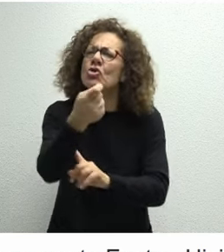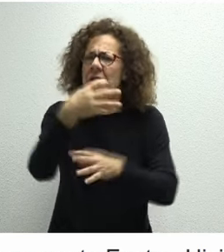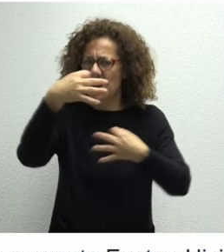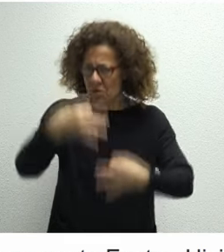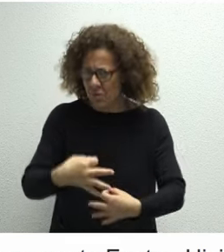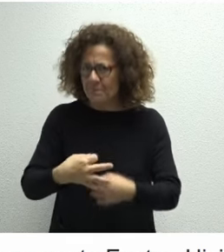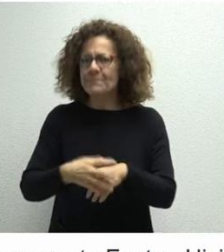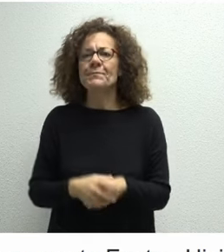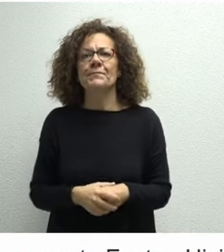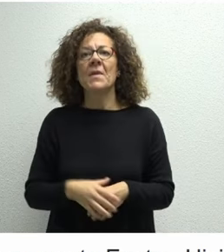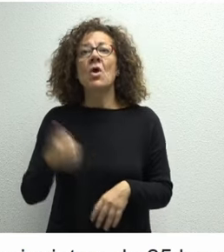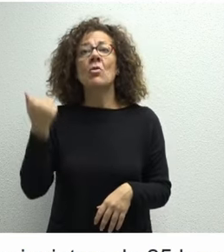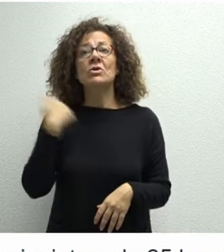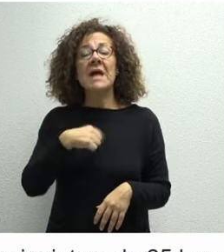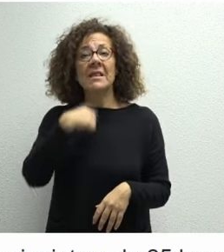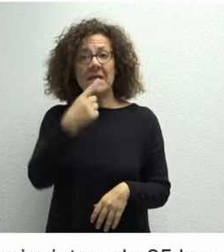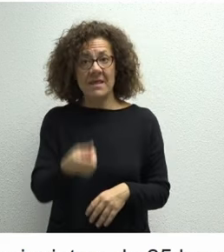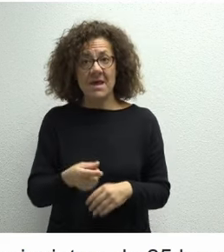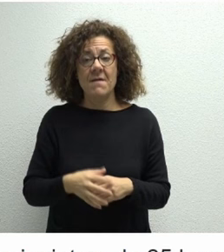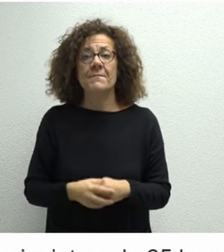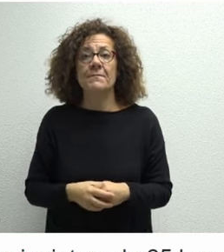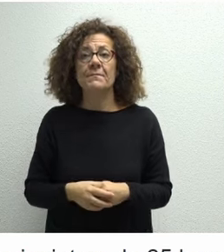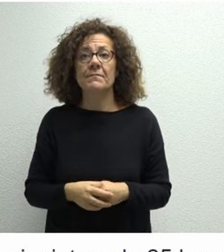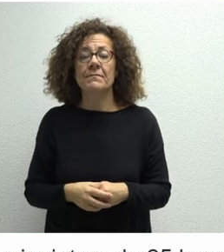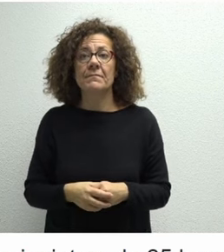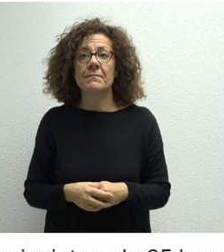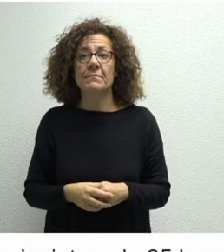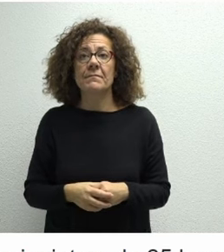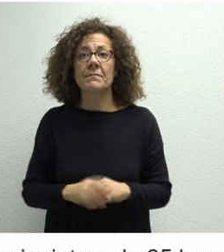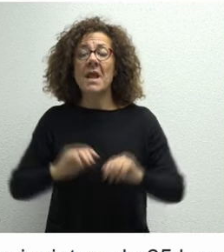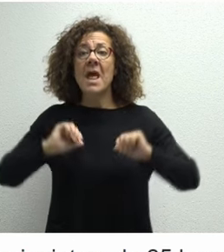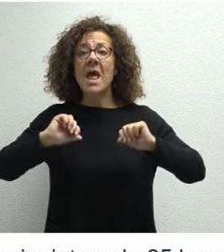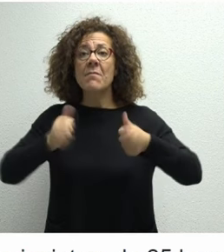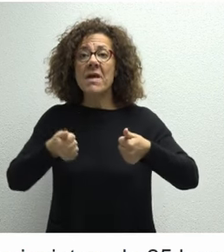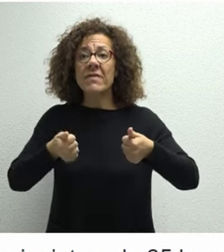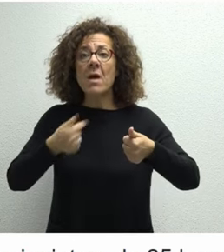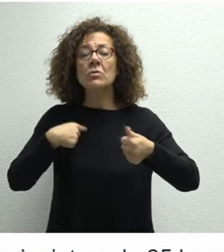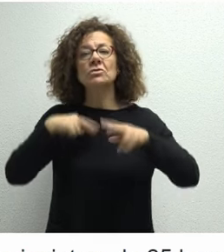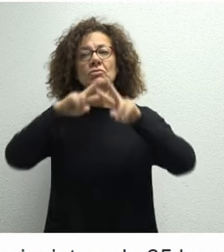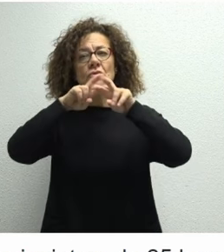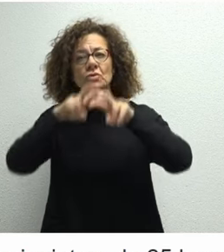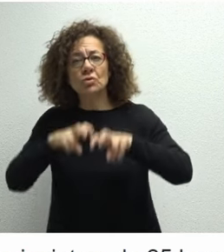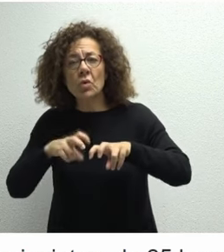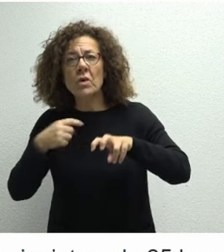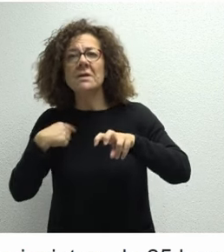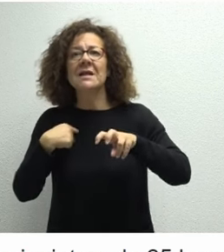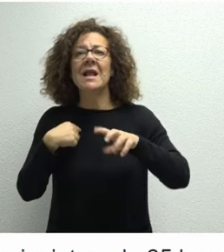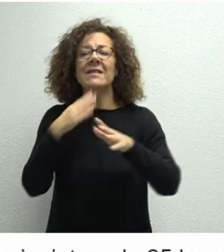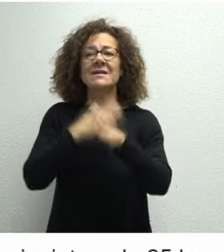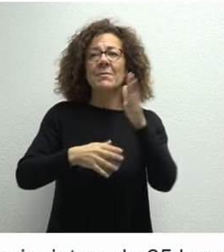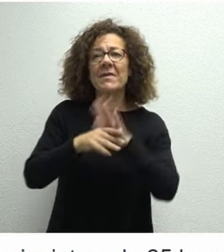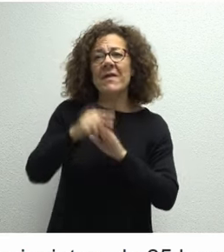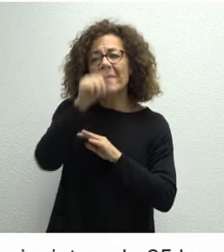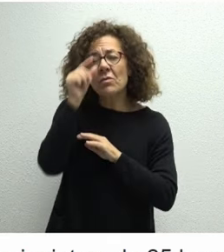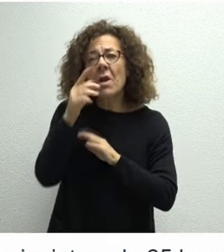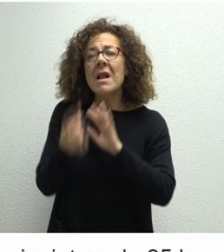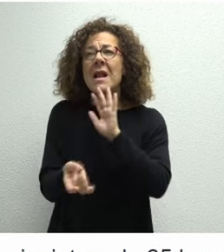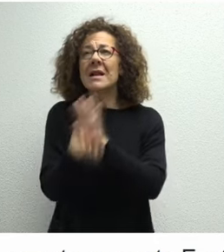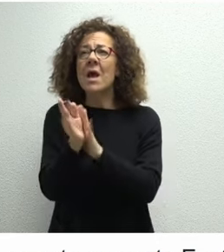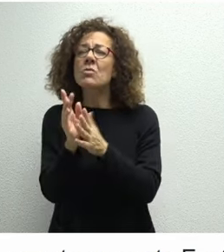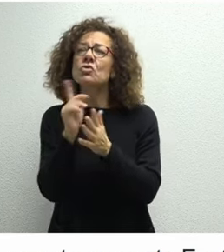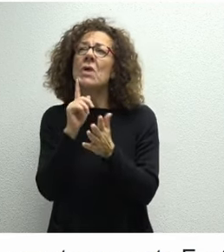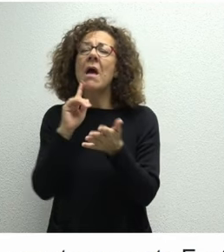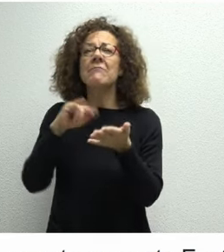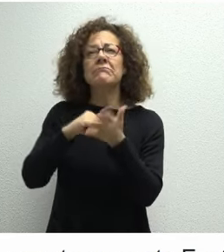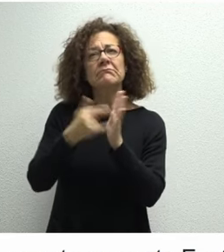bueno como decía eh empezamos a analizar estudios sobre Salud Mental discap intelectual analizamos una metodología y En tercer